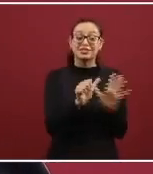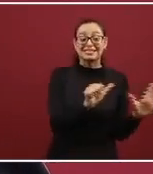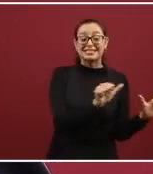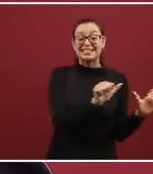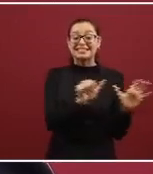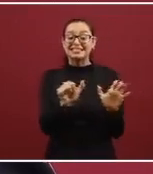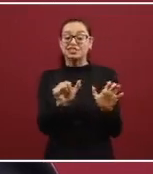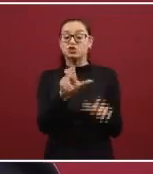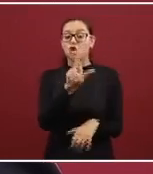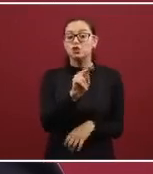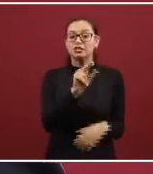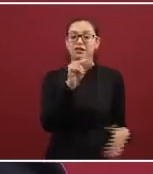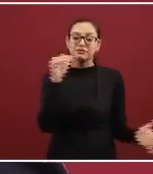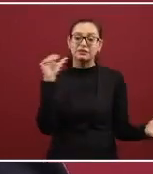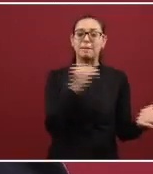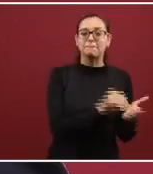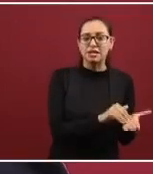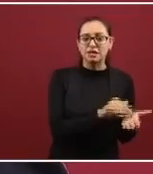1,680,000 barriles.